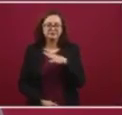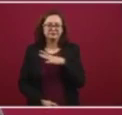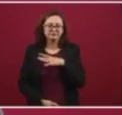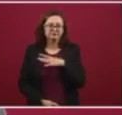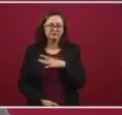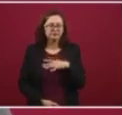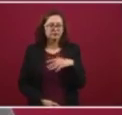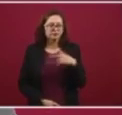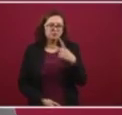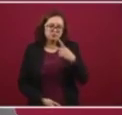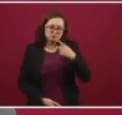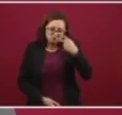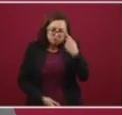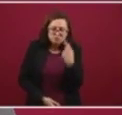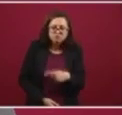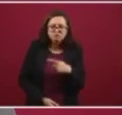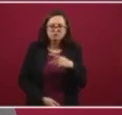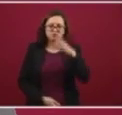nuestras culturas.